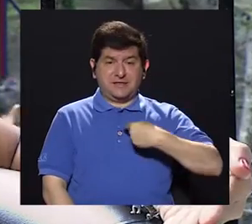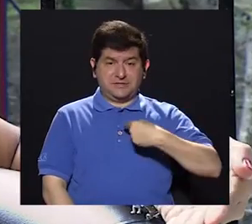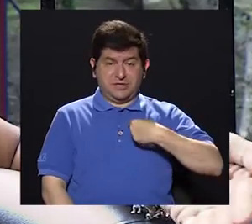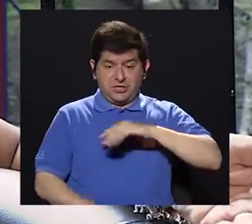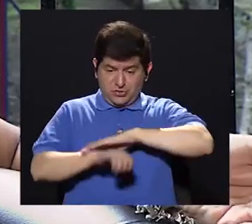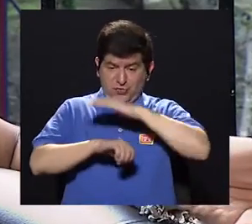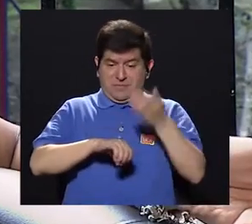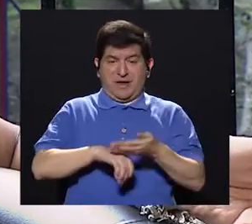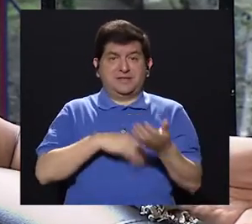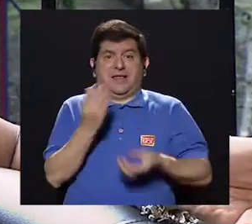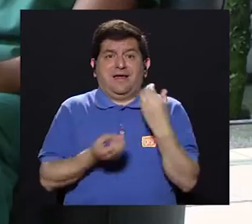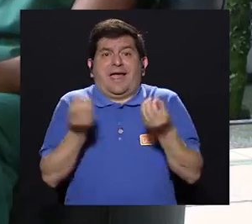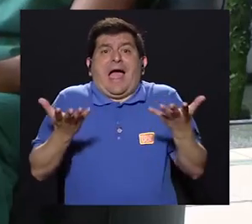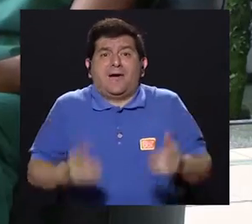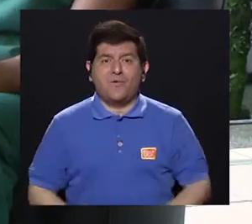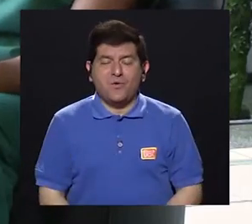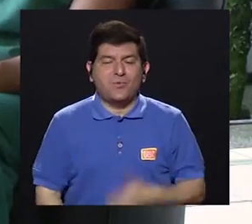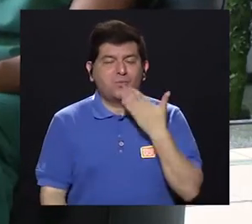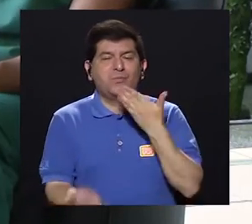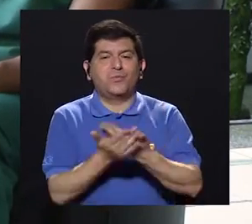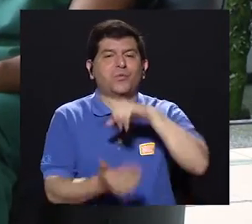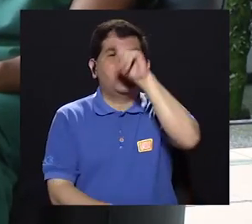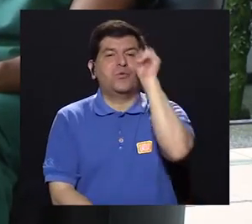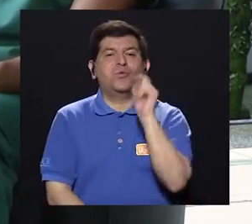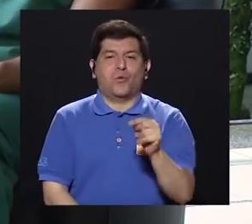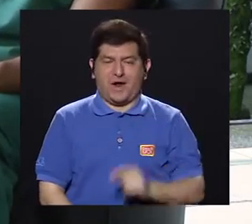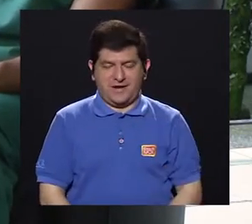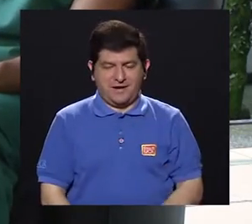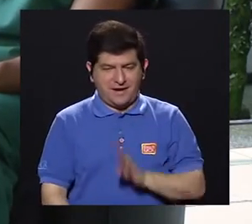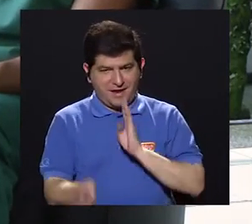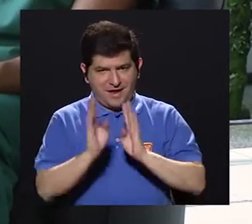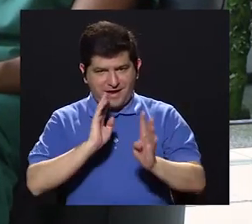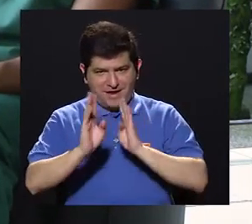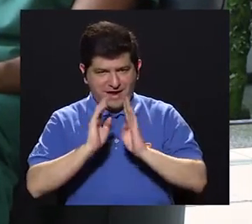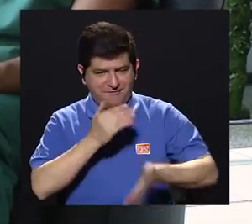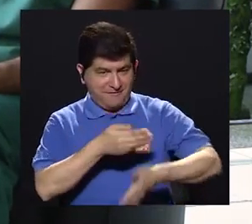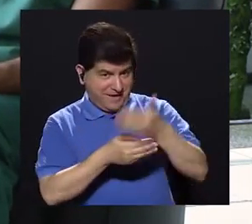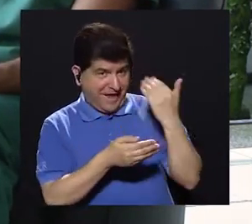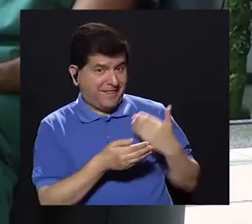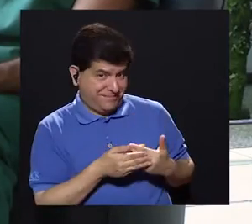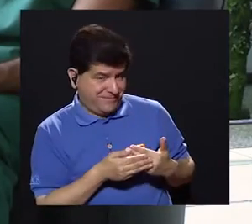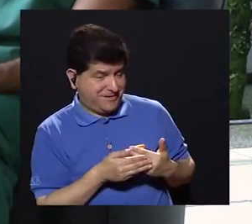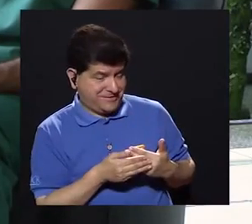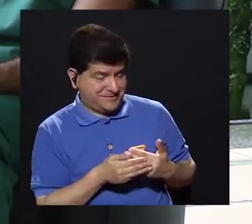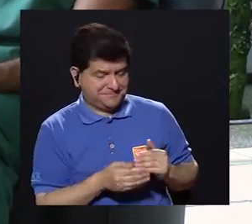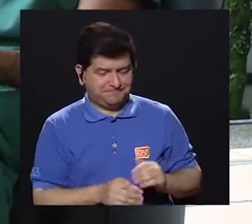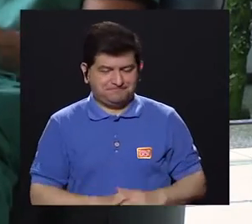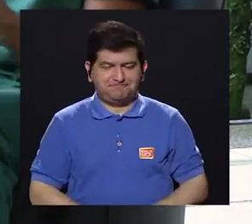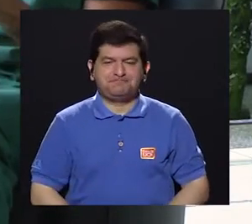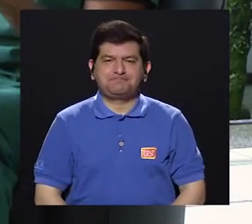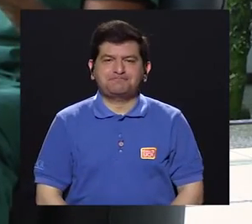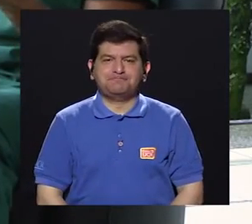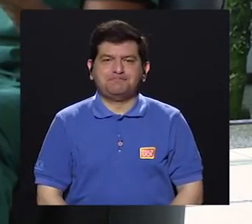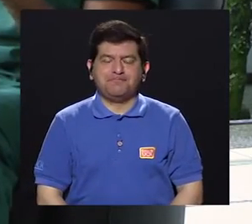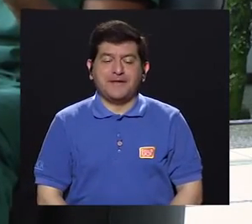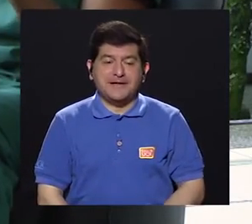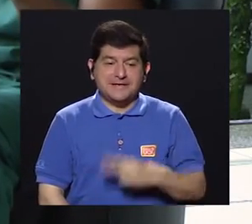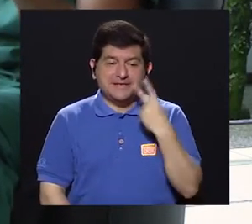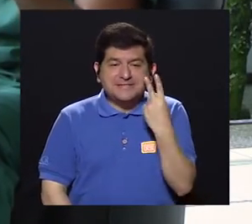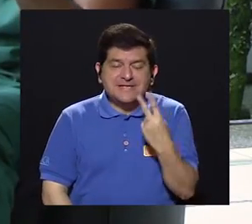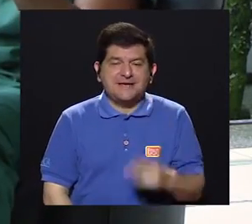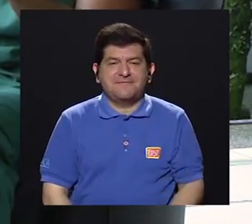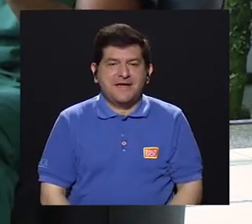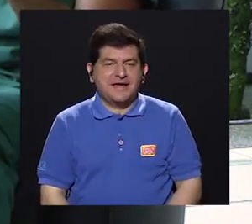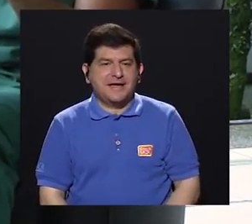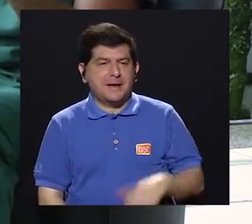está embarazada, ¿qué pasa? Ok, es muy buena pregunta y es lo que les hablaba con anterioridad. Se miden